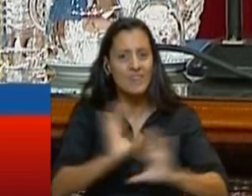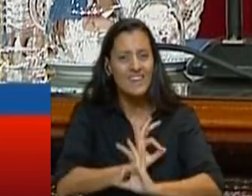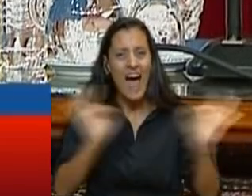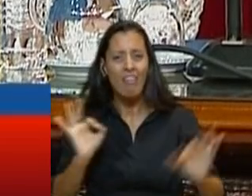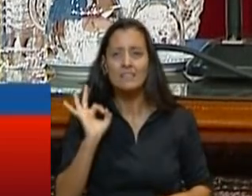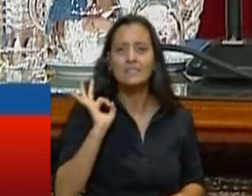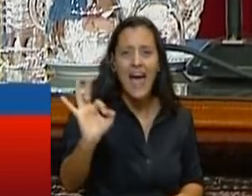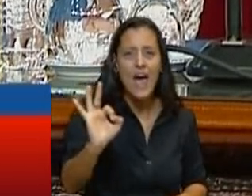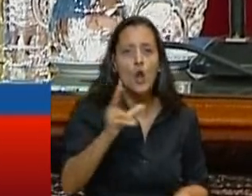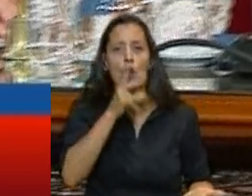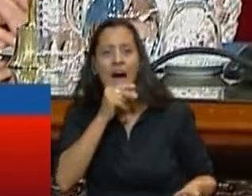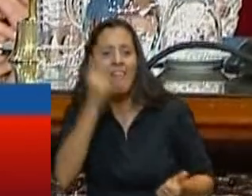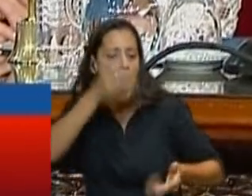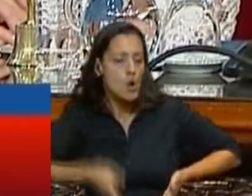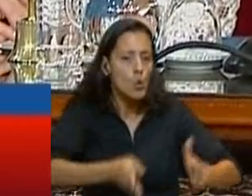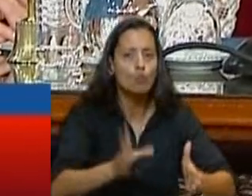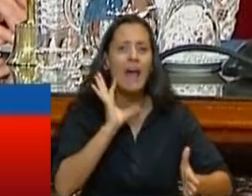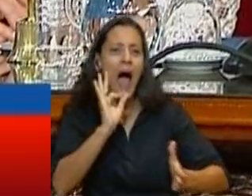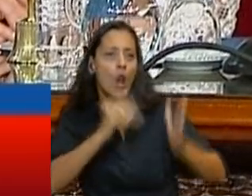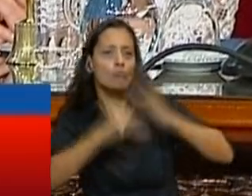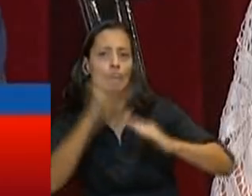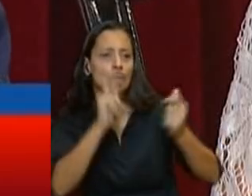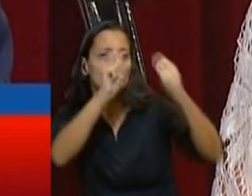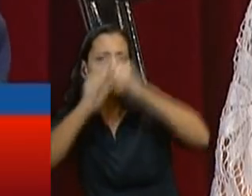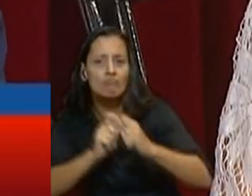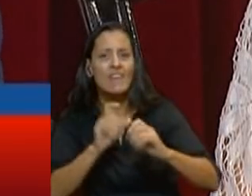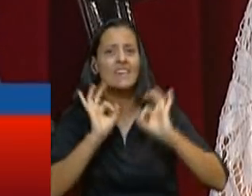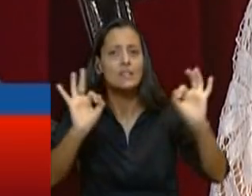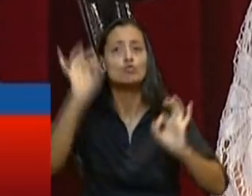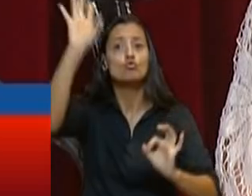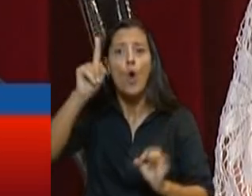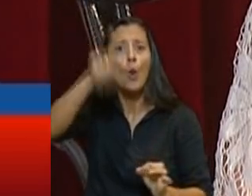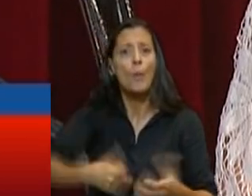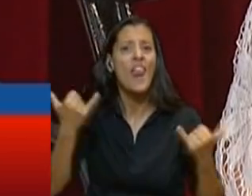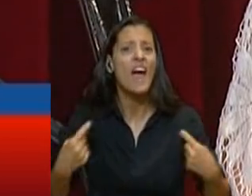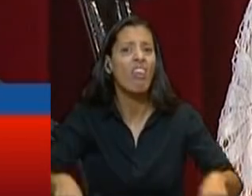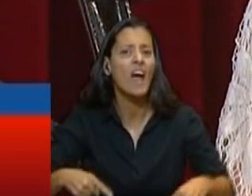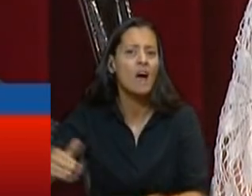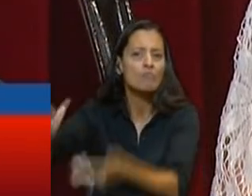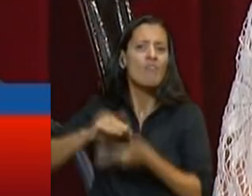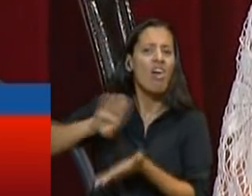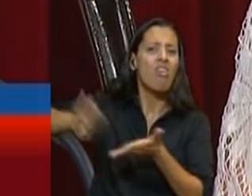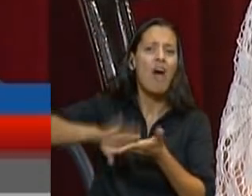puente, ni una carretera. Solo nos quedó una deuda externa impagable.